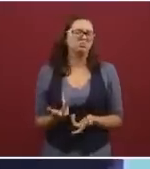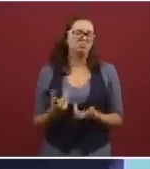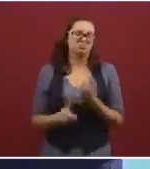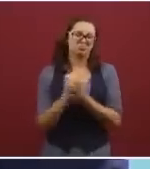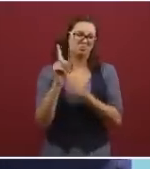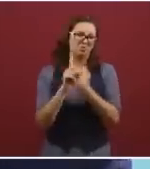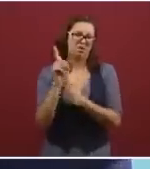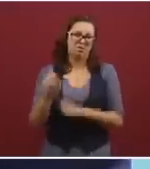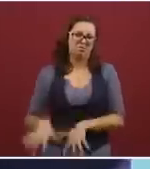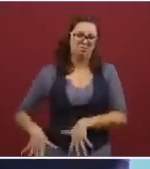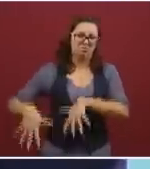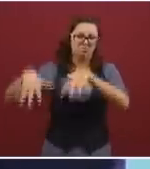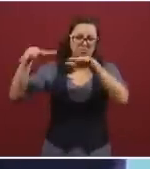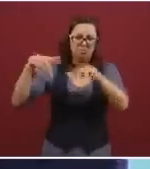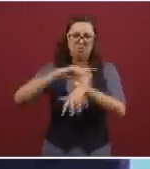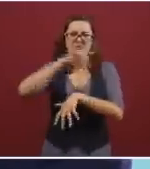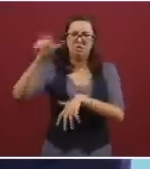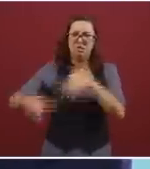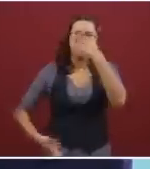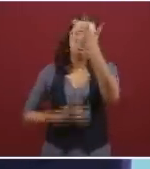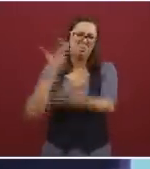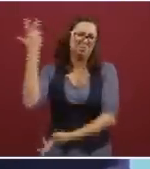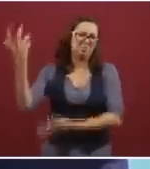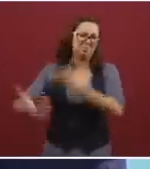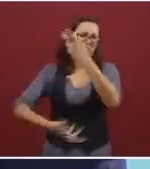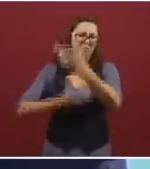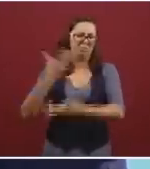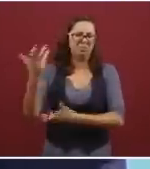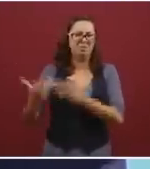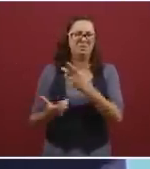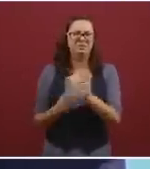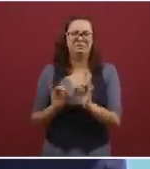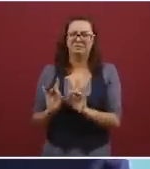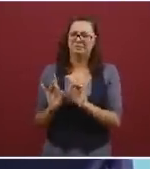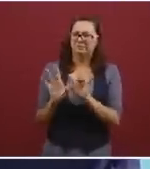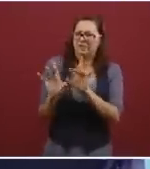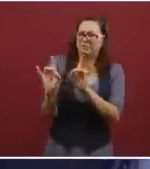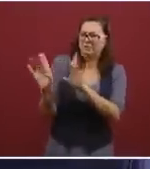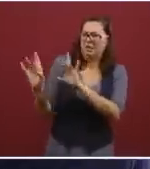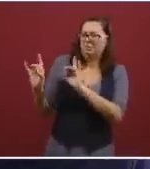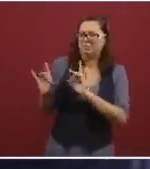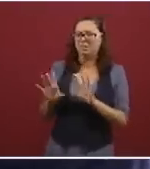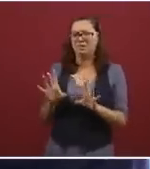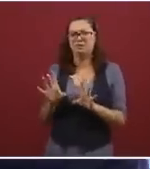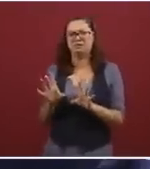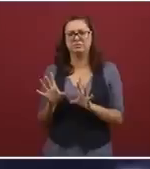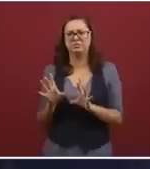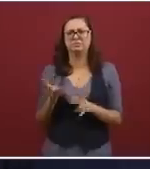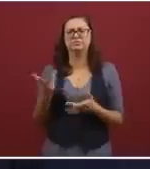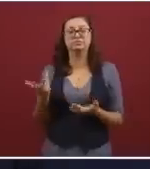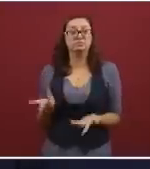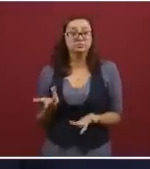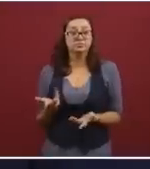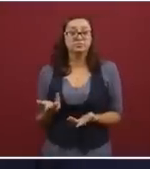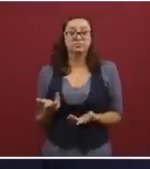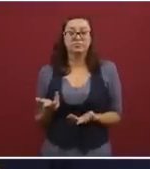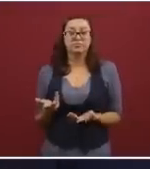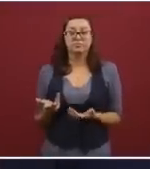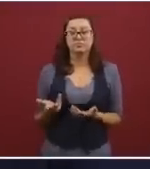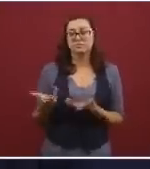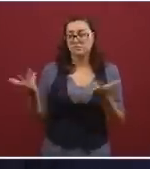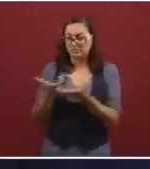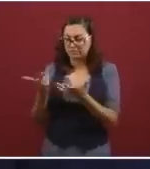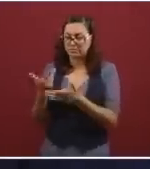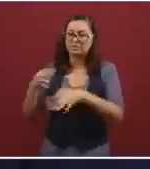inundación y luego hubo un incendio, fueron tres cuestiones al mismo tiempo, y en ese tipo de situaciones se